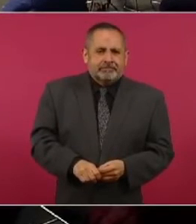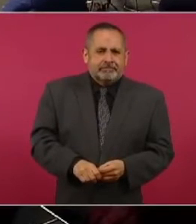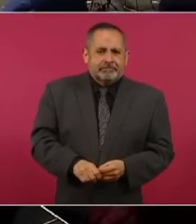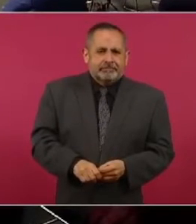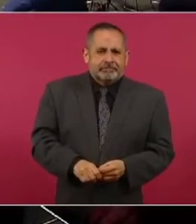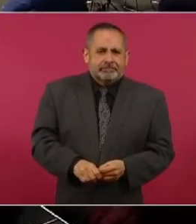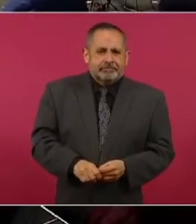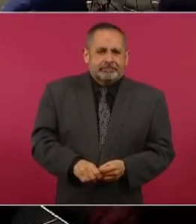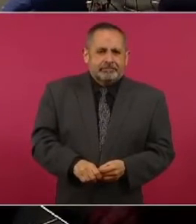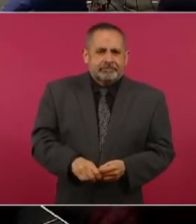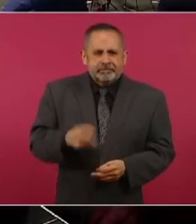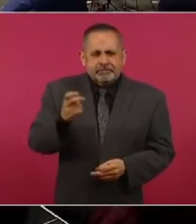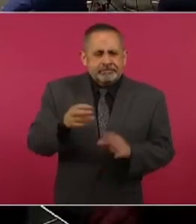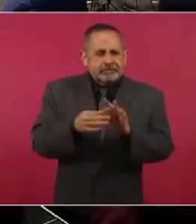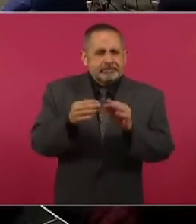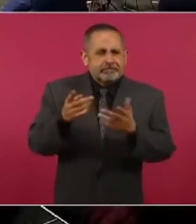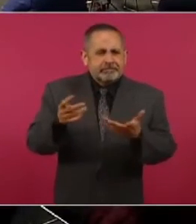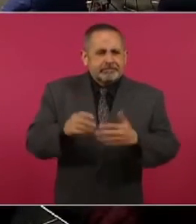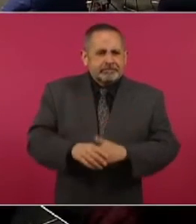¿Y esto qué es?